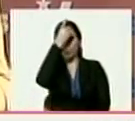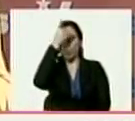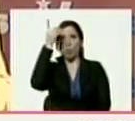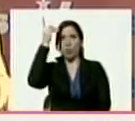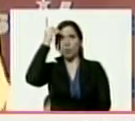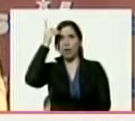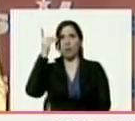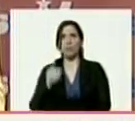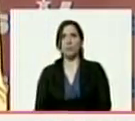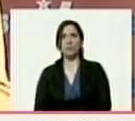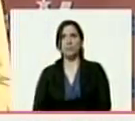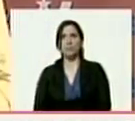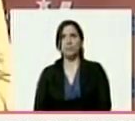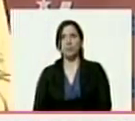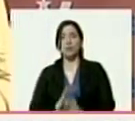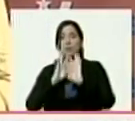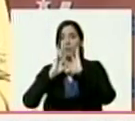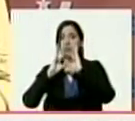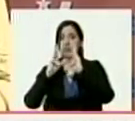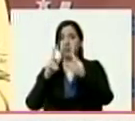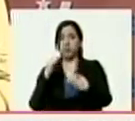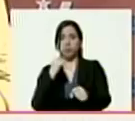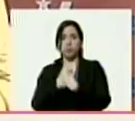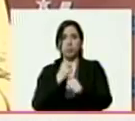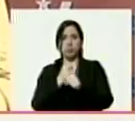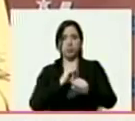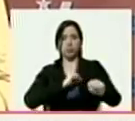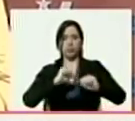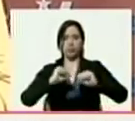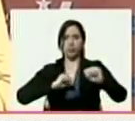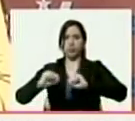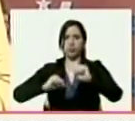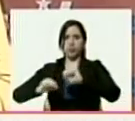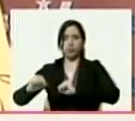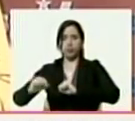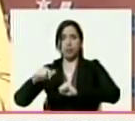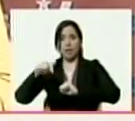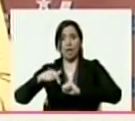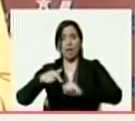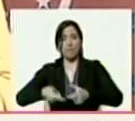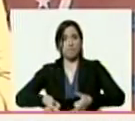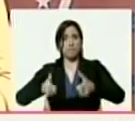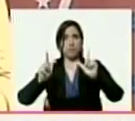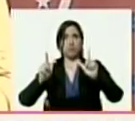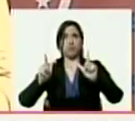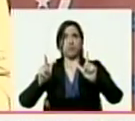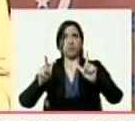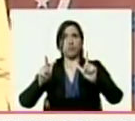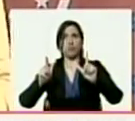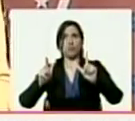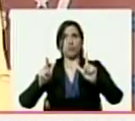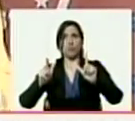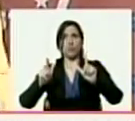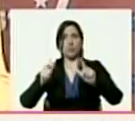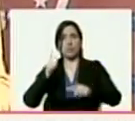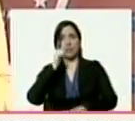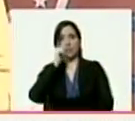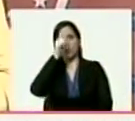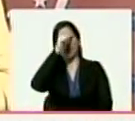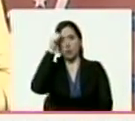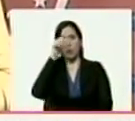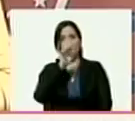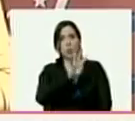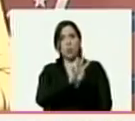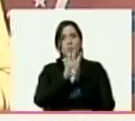Diosdado Cabello, quien daba cuenta de la agenda de movilización que está activada para este fin de semana.